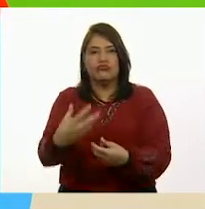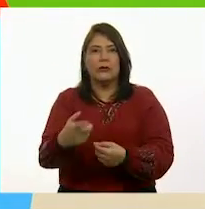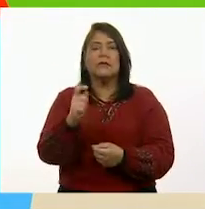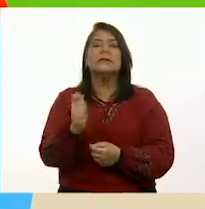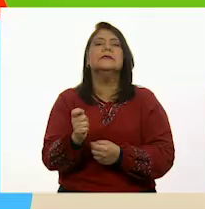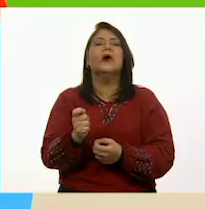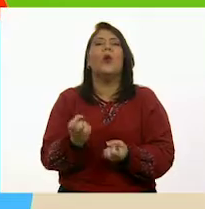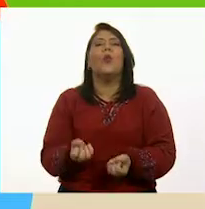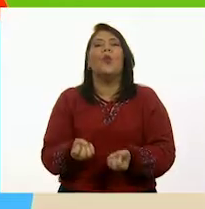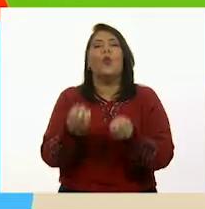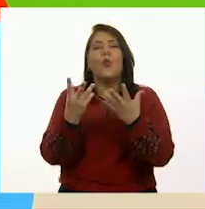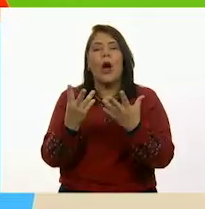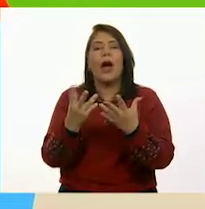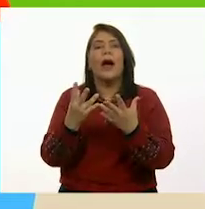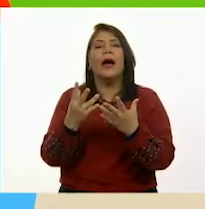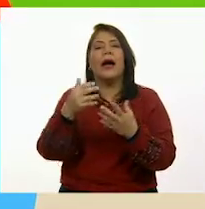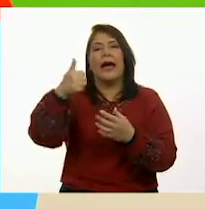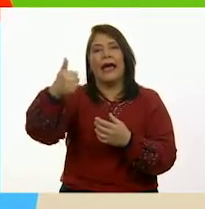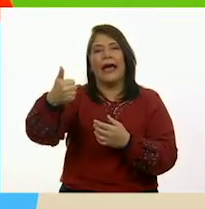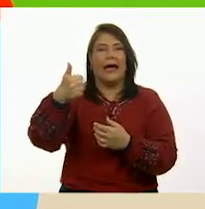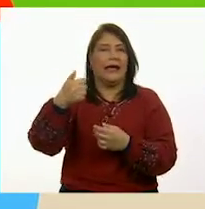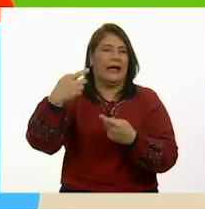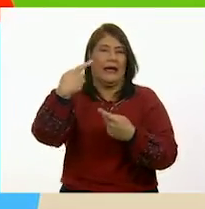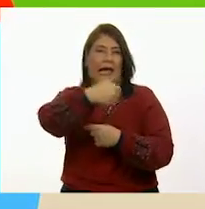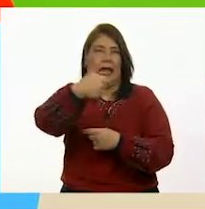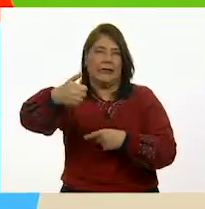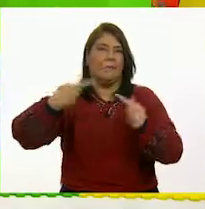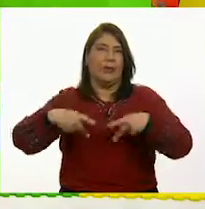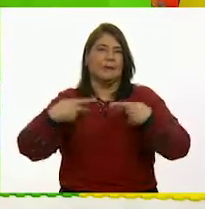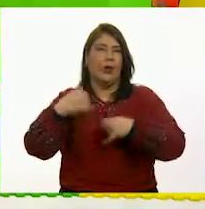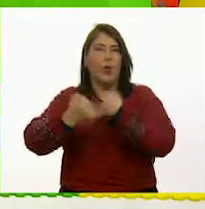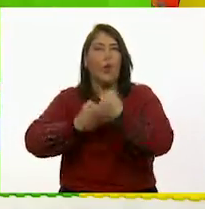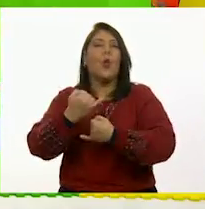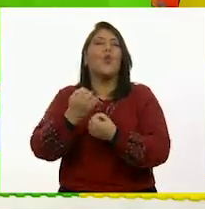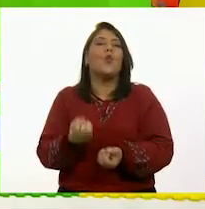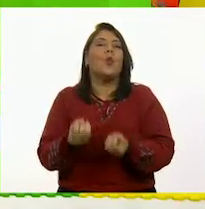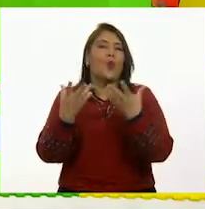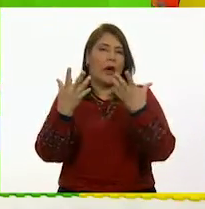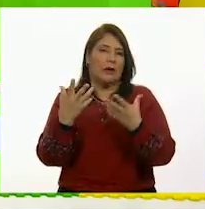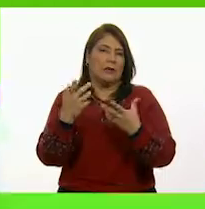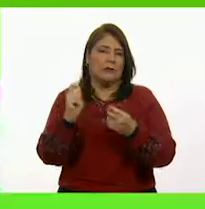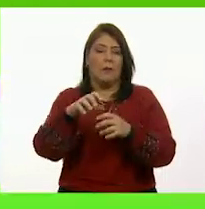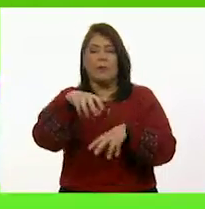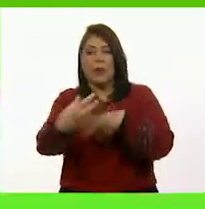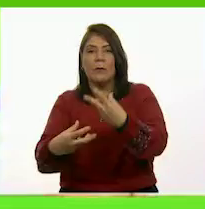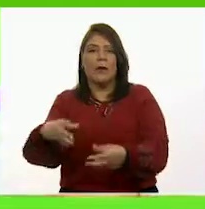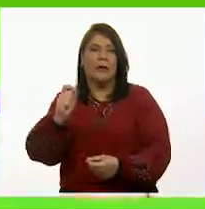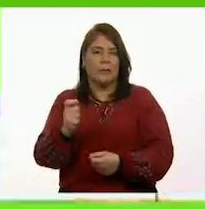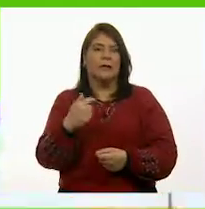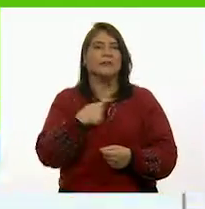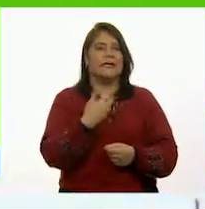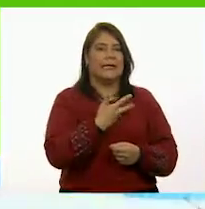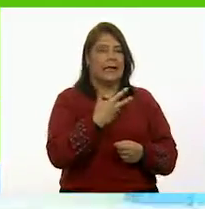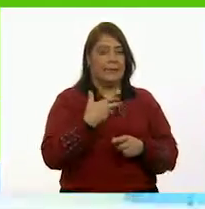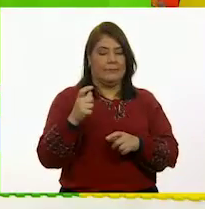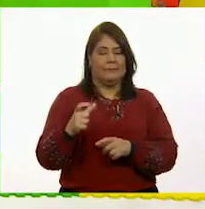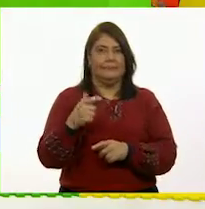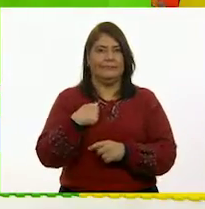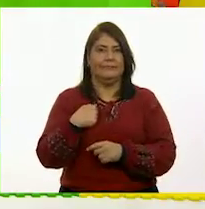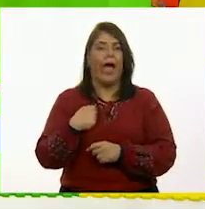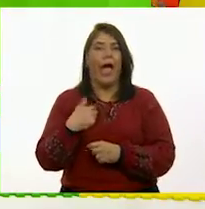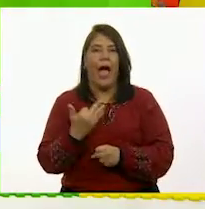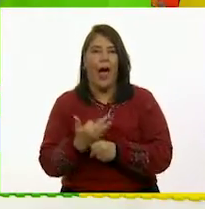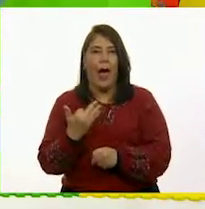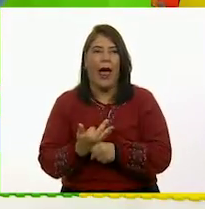Registrar cuántas cajas derriba cada jugador. Aquí tengo mi tapa. Ahora sí. Venga,